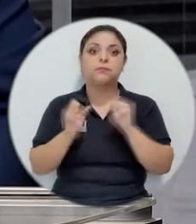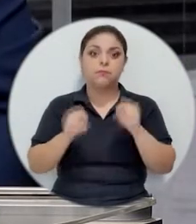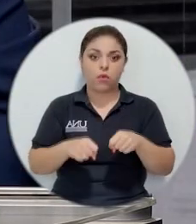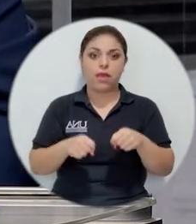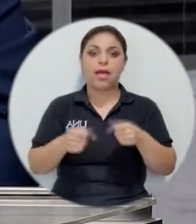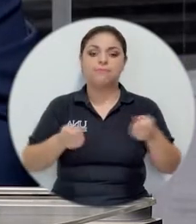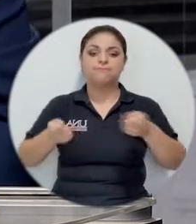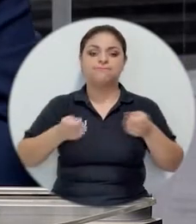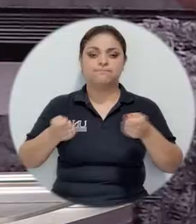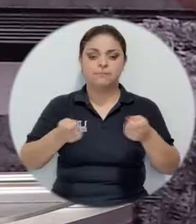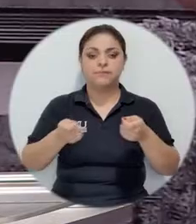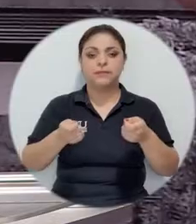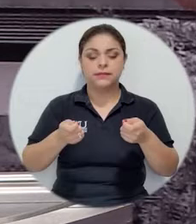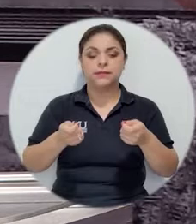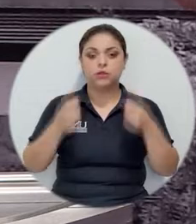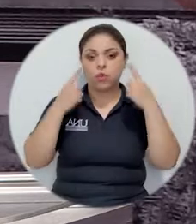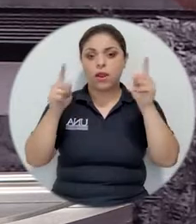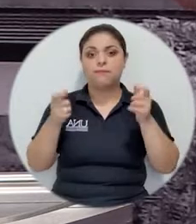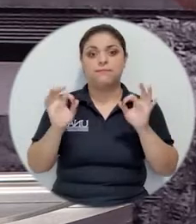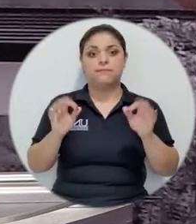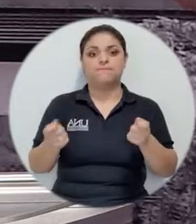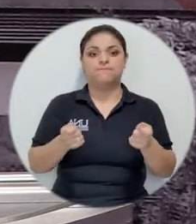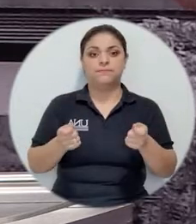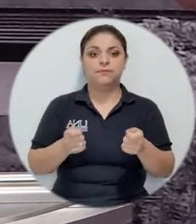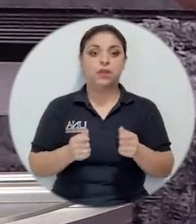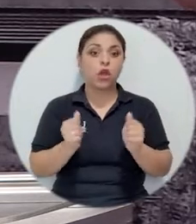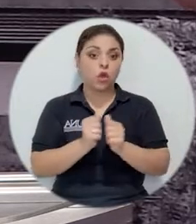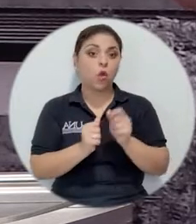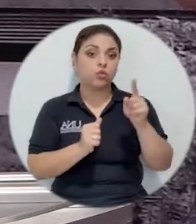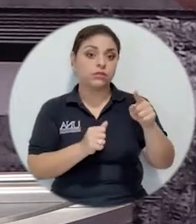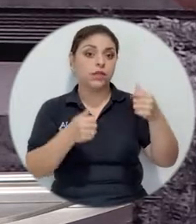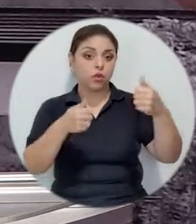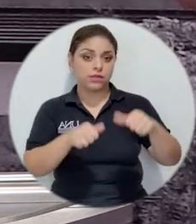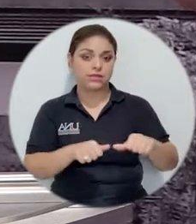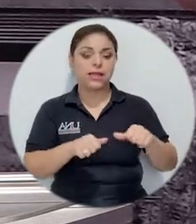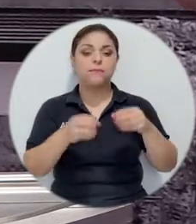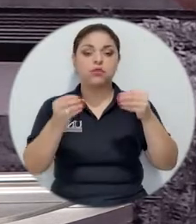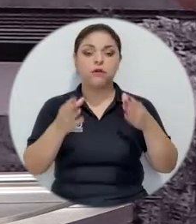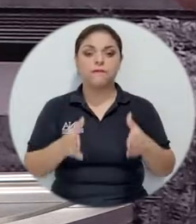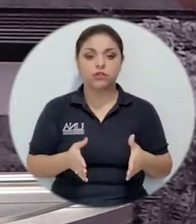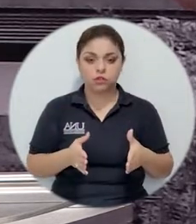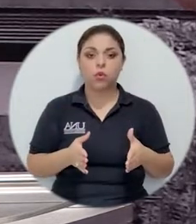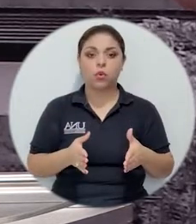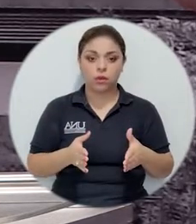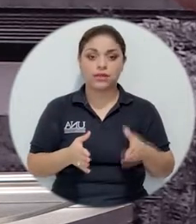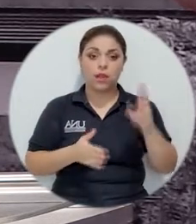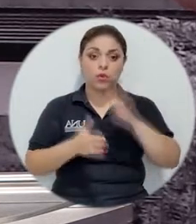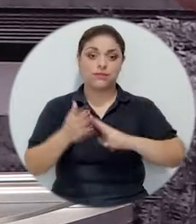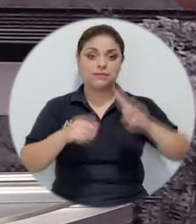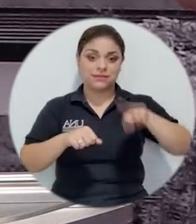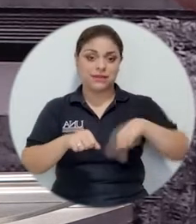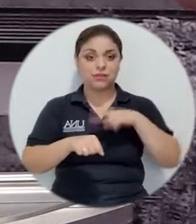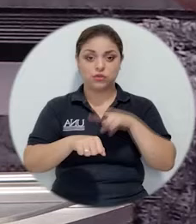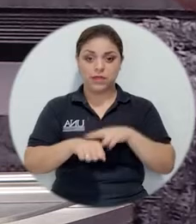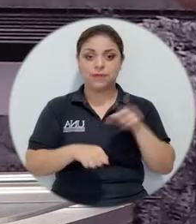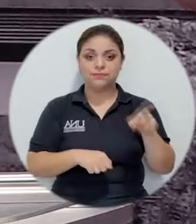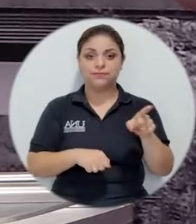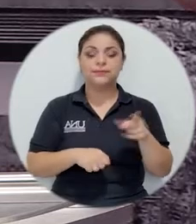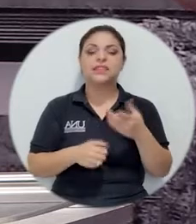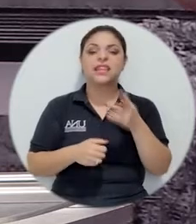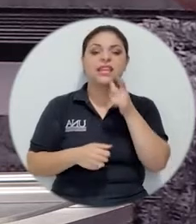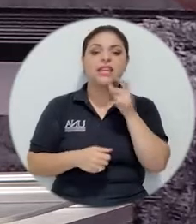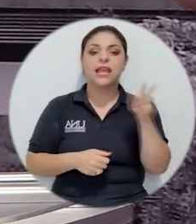gestionarlos. Con usted coincide Alexander López, académico también de la Escuela de Relaciones Internacionales de la Universidad Nacional,